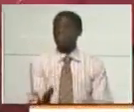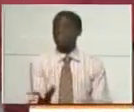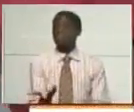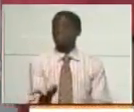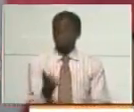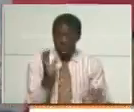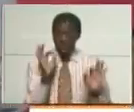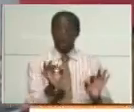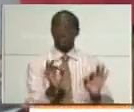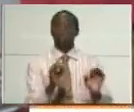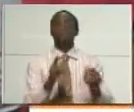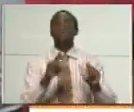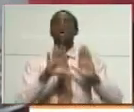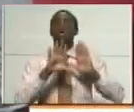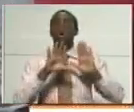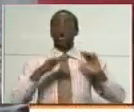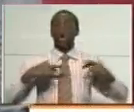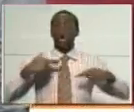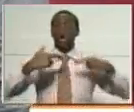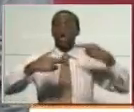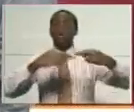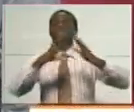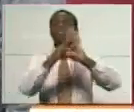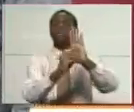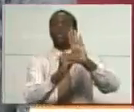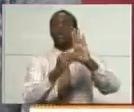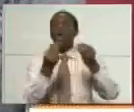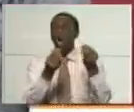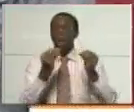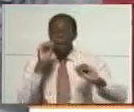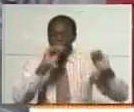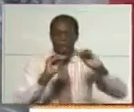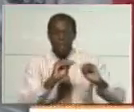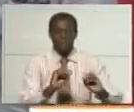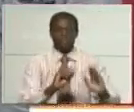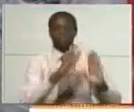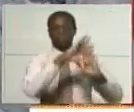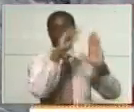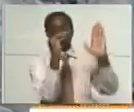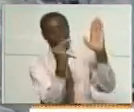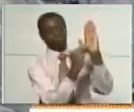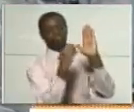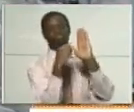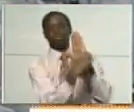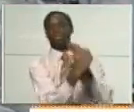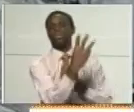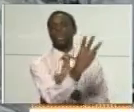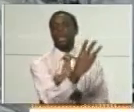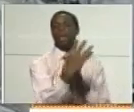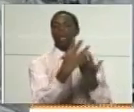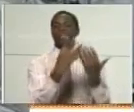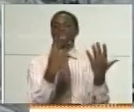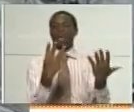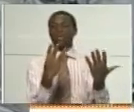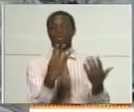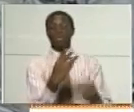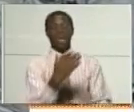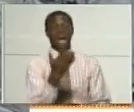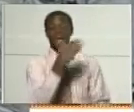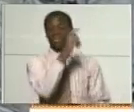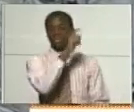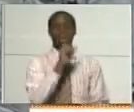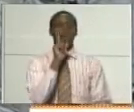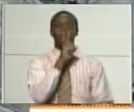estableció el espíritu constituyente sobre el 348. Ante una propuesta del constituyente, que paz descanse, Manuel Quijada,